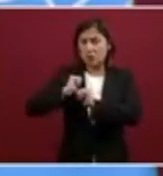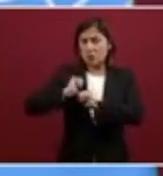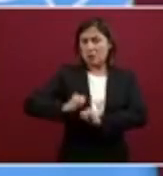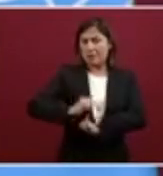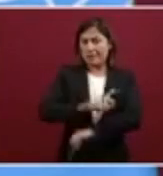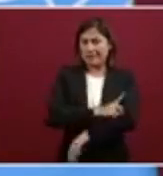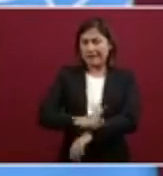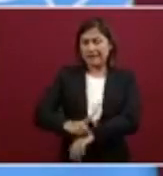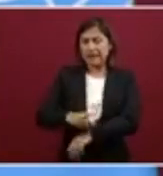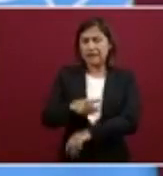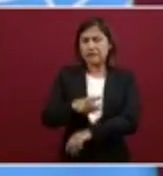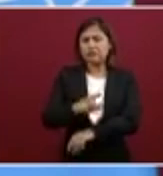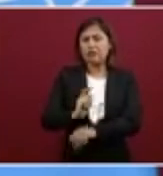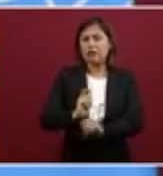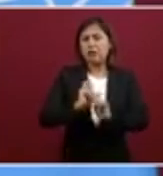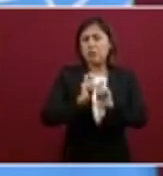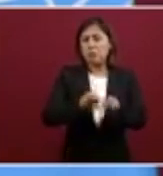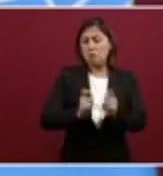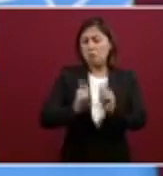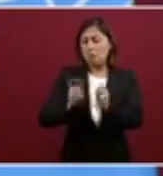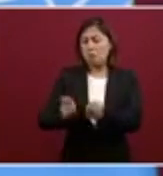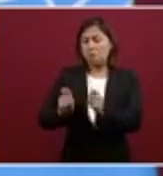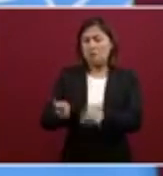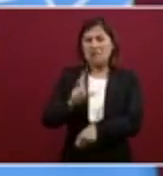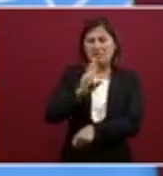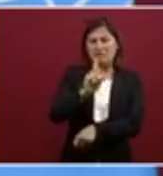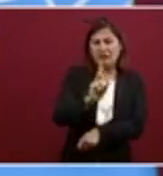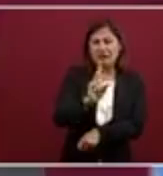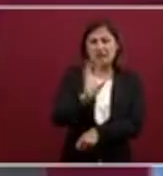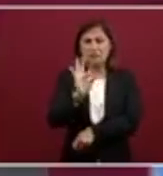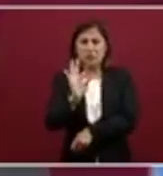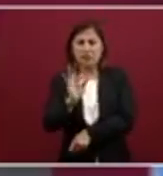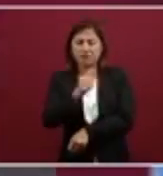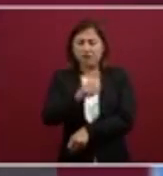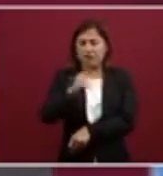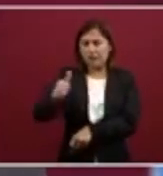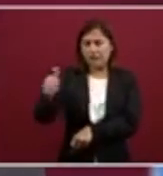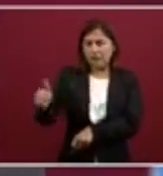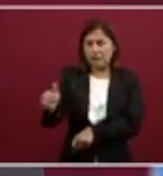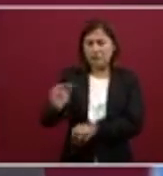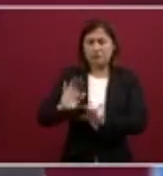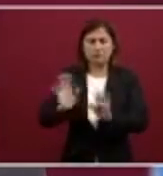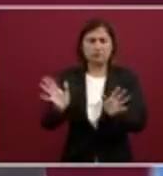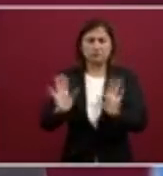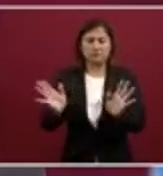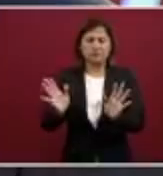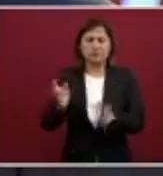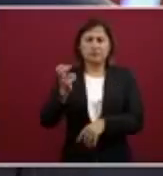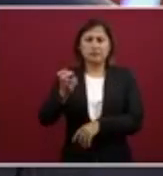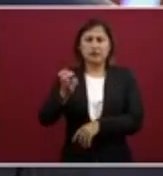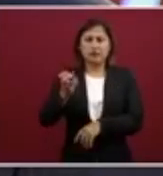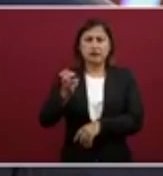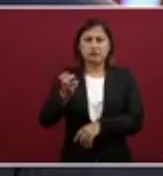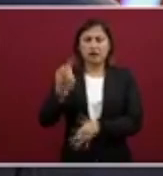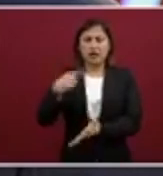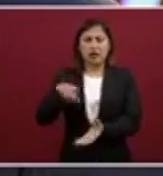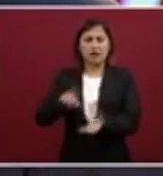30, 40 delegados. Entonces, es una coordinación del gobierno